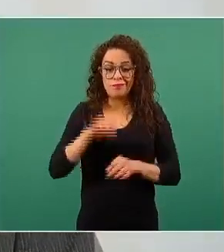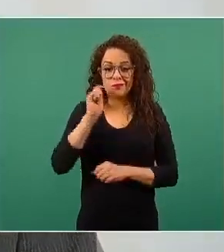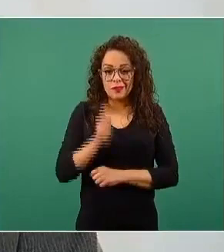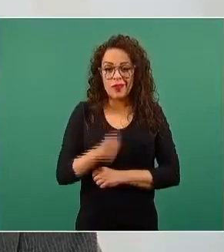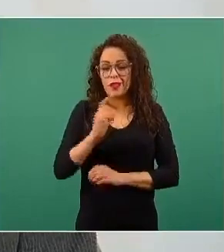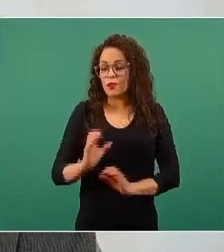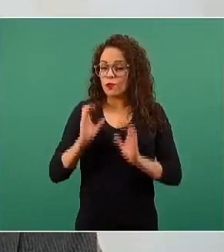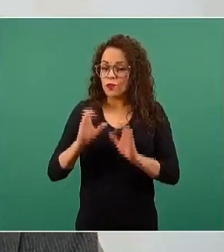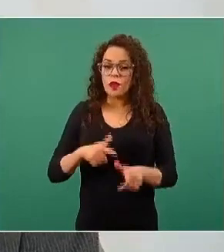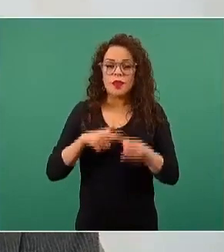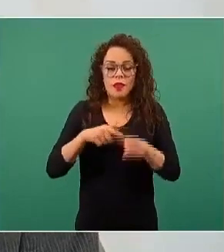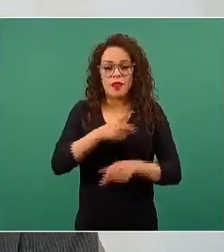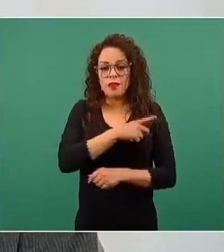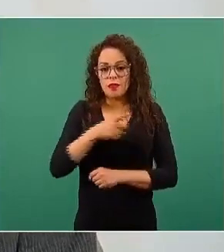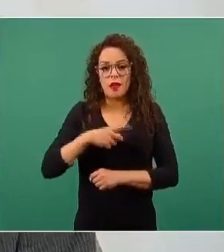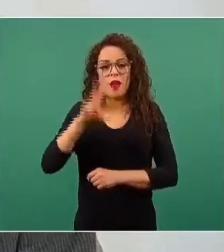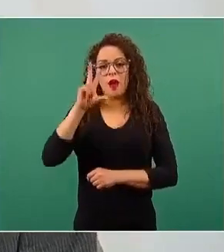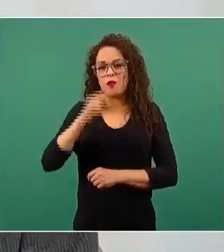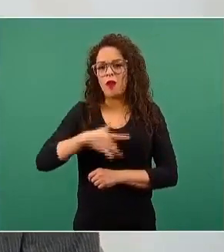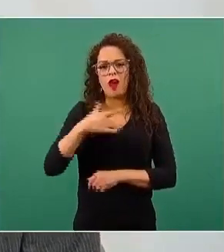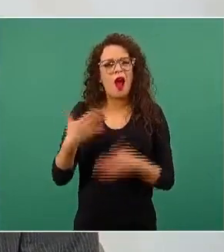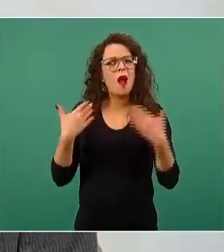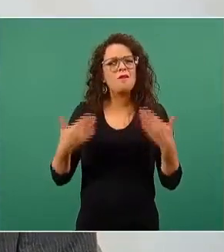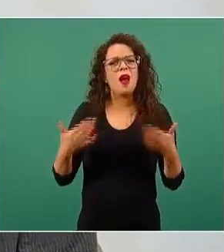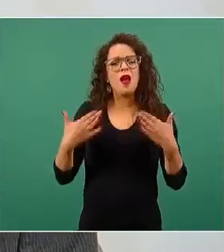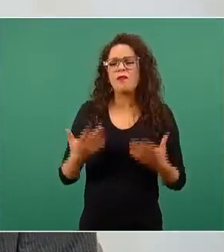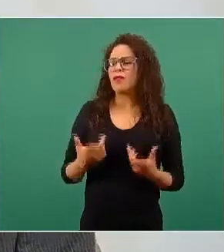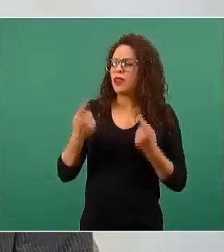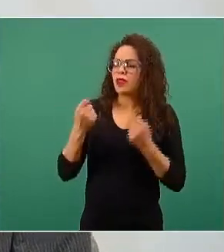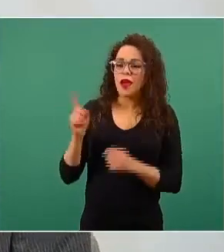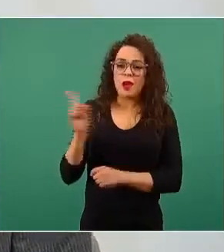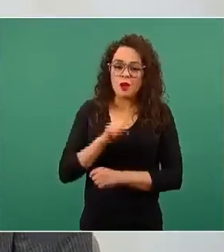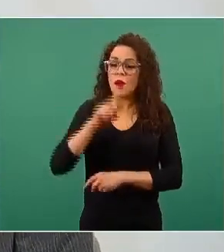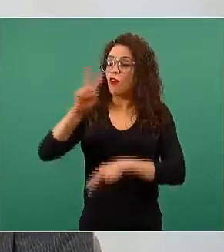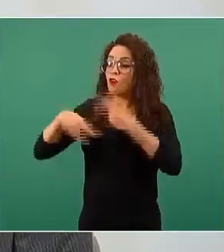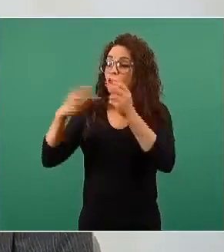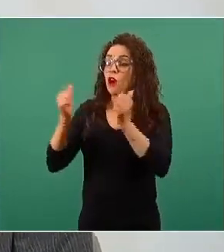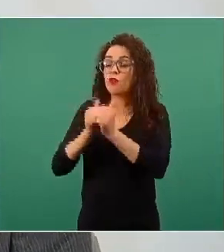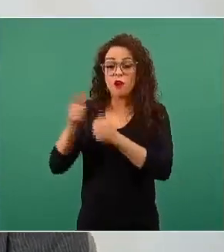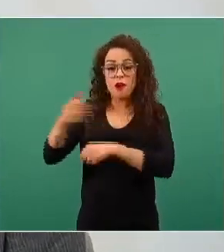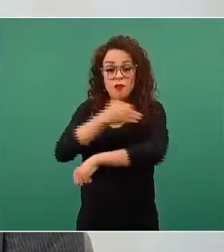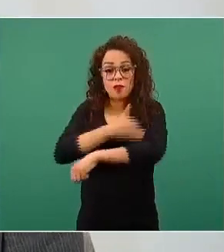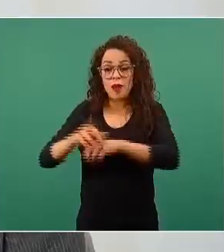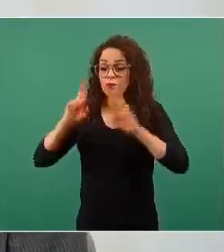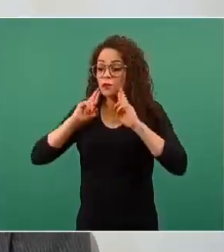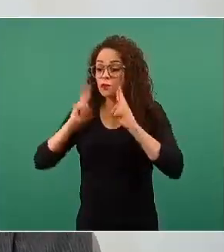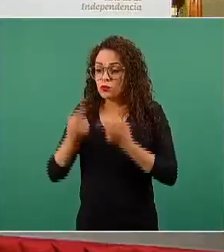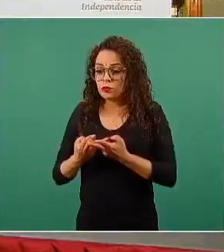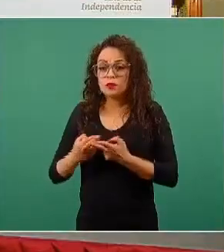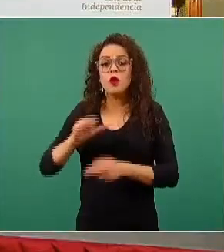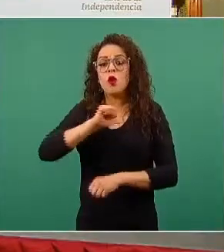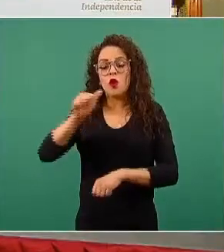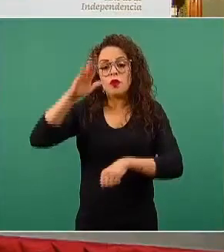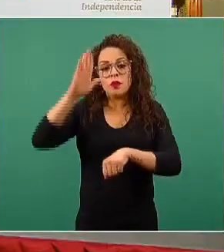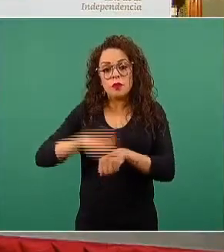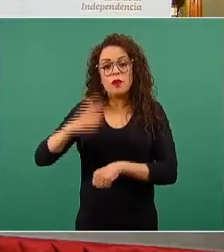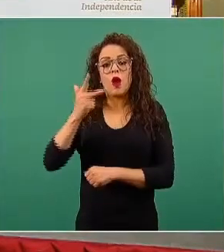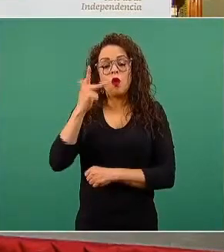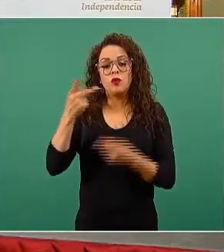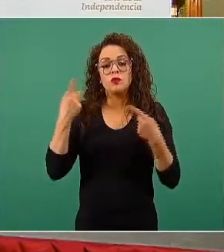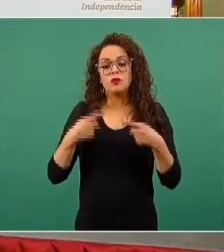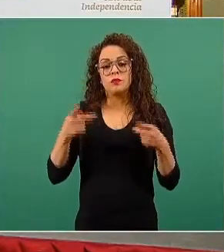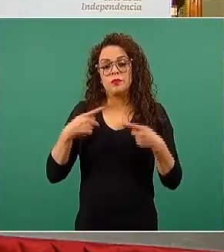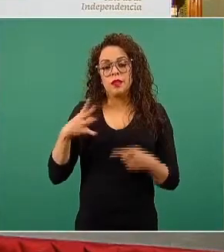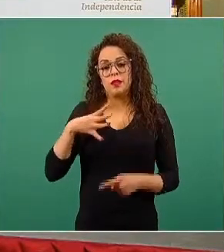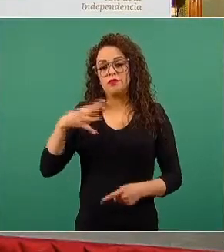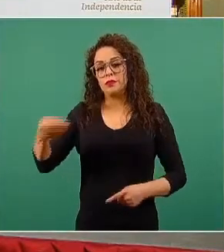mucho cuidado con las medidas preventivas. De esta reunión familiar se desprenden casos adicionales, 8 personas,